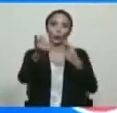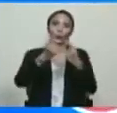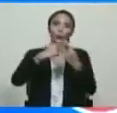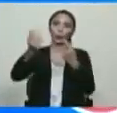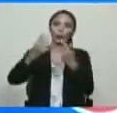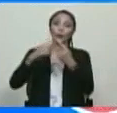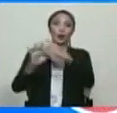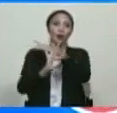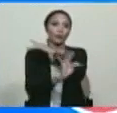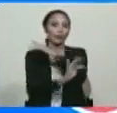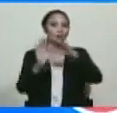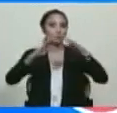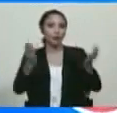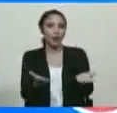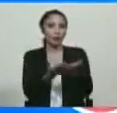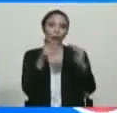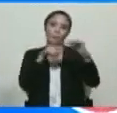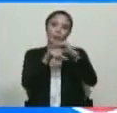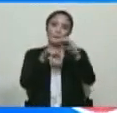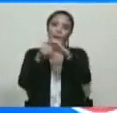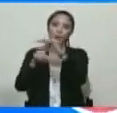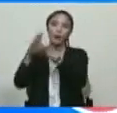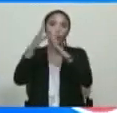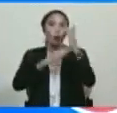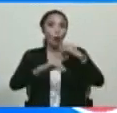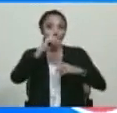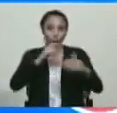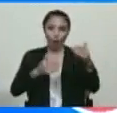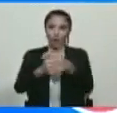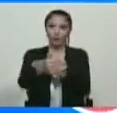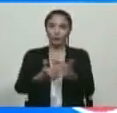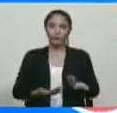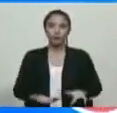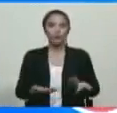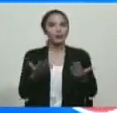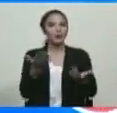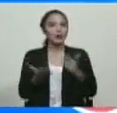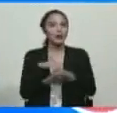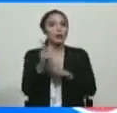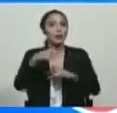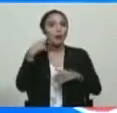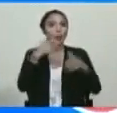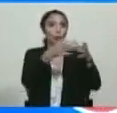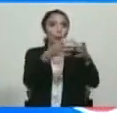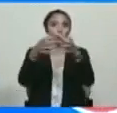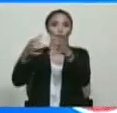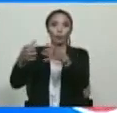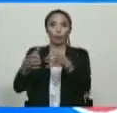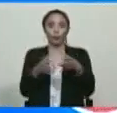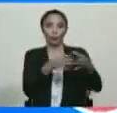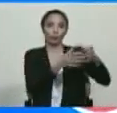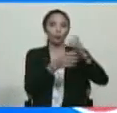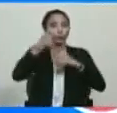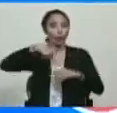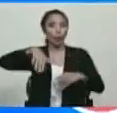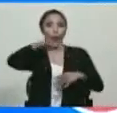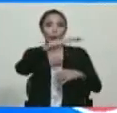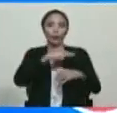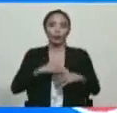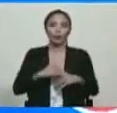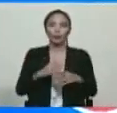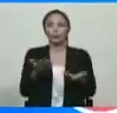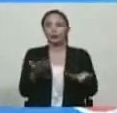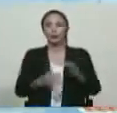las fronteras del mundo anualmente. Se trata de los movimientos de los pueblos,